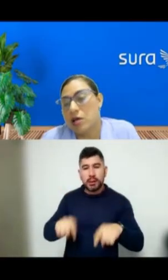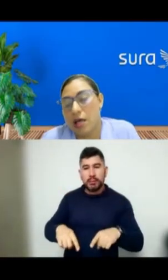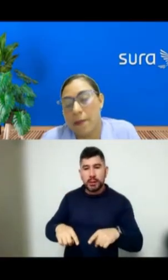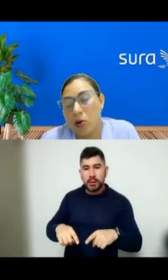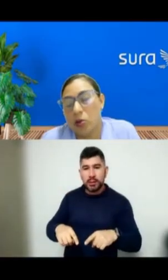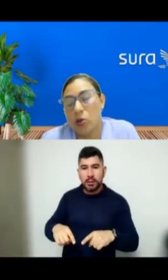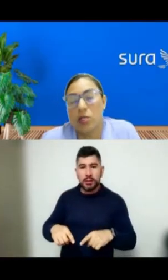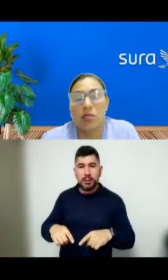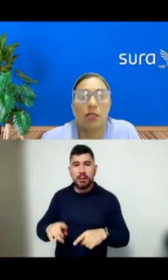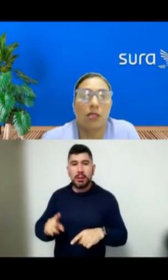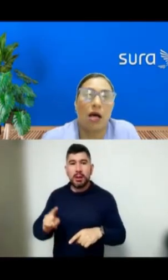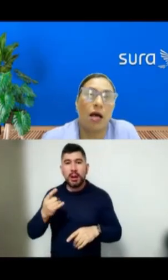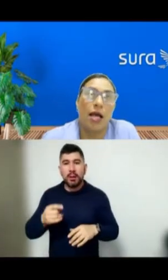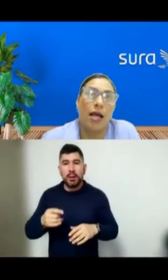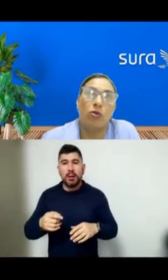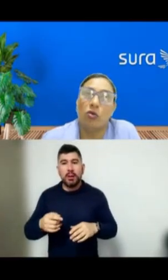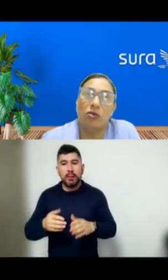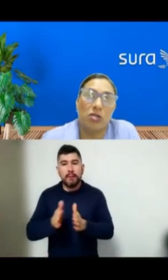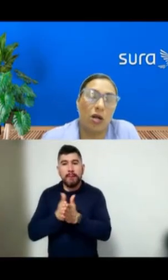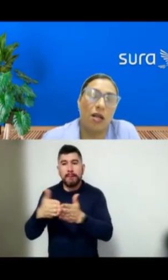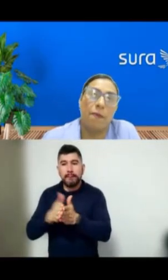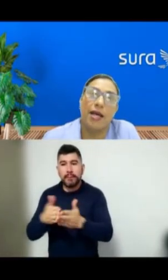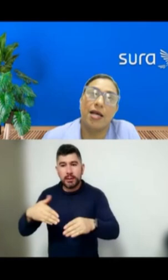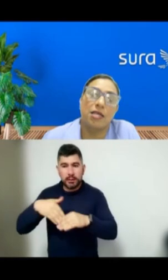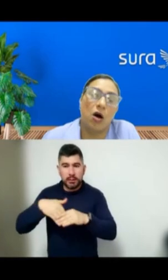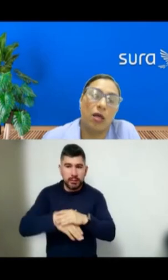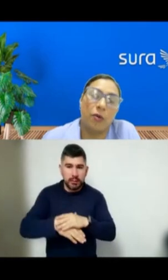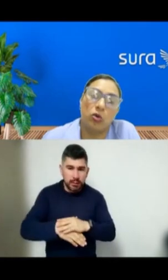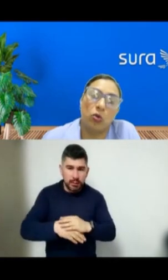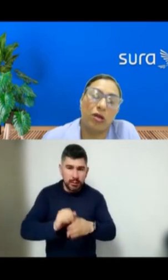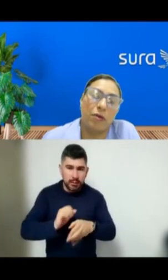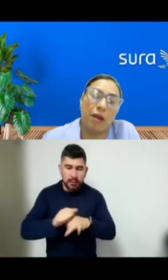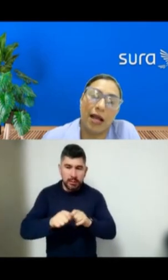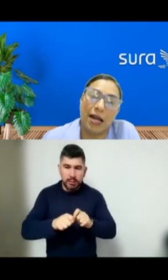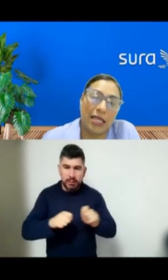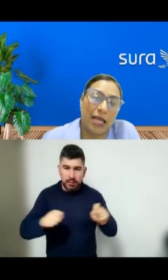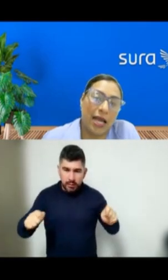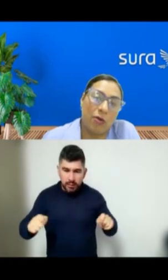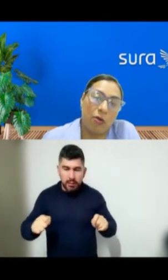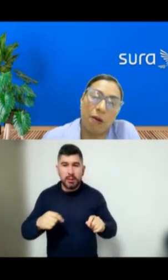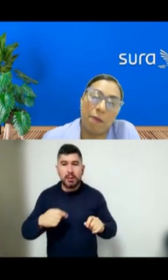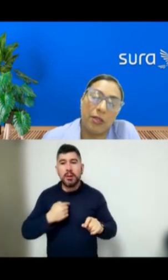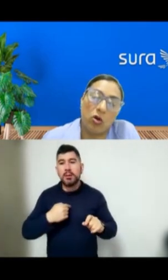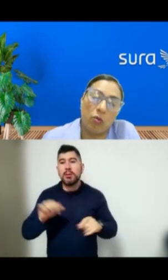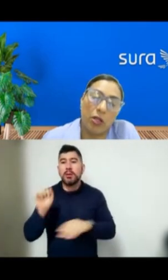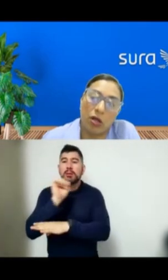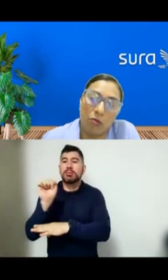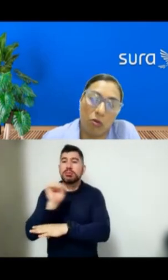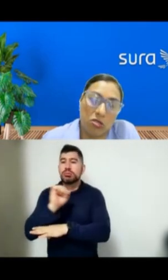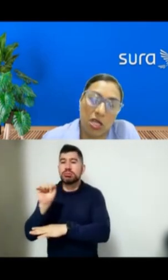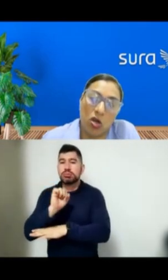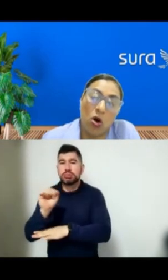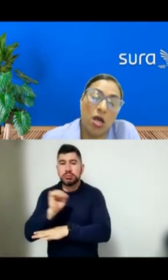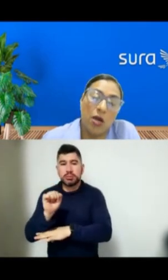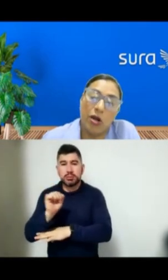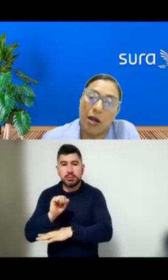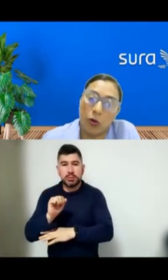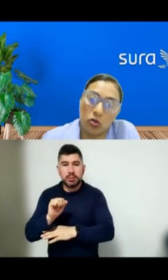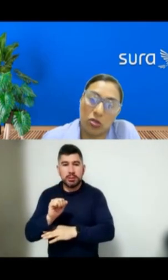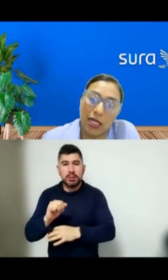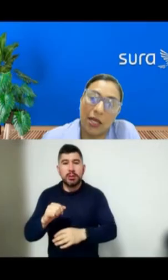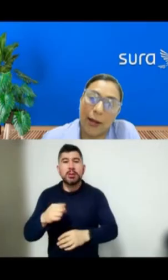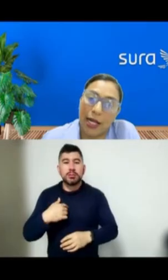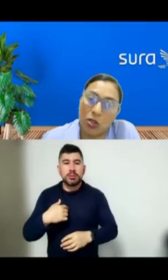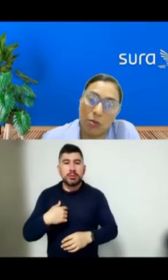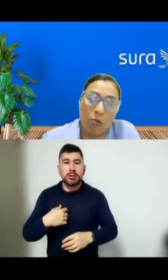billetera en caso de que de pronto exista una inundación en la empresa, o de pronto voy en la carretera, llevo mis documentos en el bolsillo, y